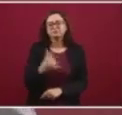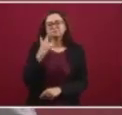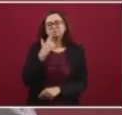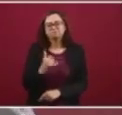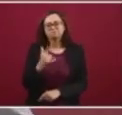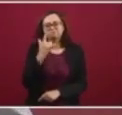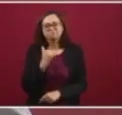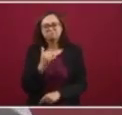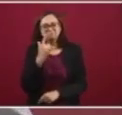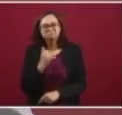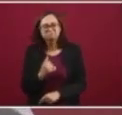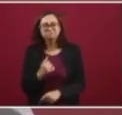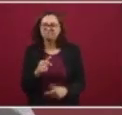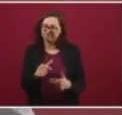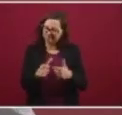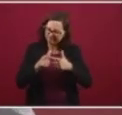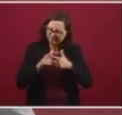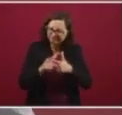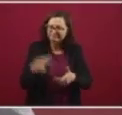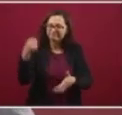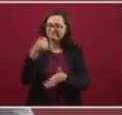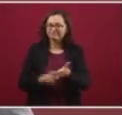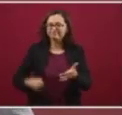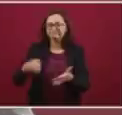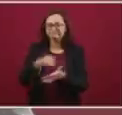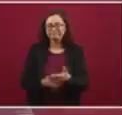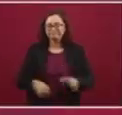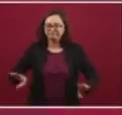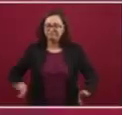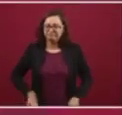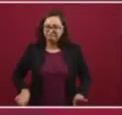de que solo siendo buenos podemos ser felices.